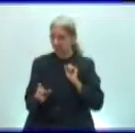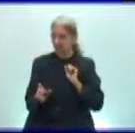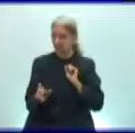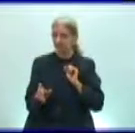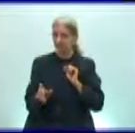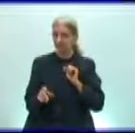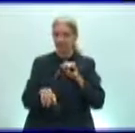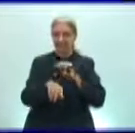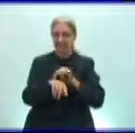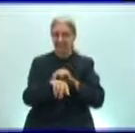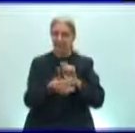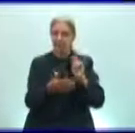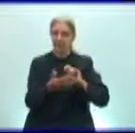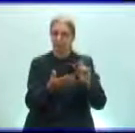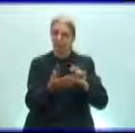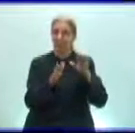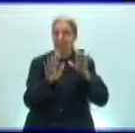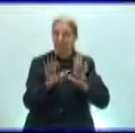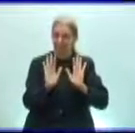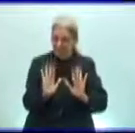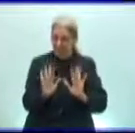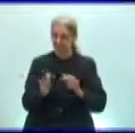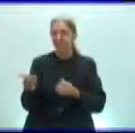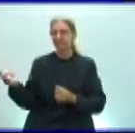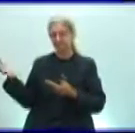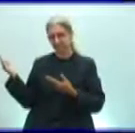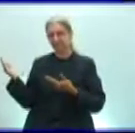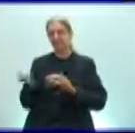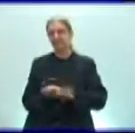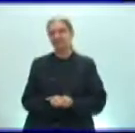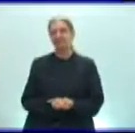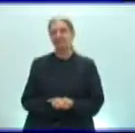Les doy un breve tiempo para que copien hasta ahí.